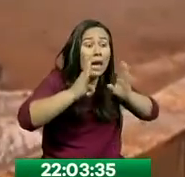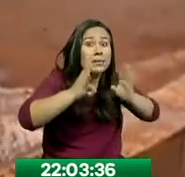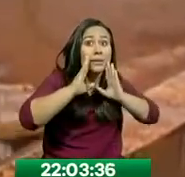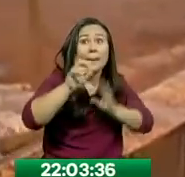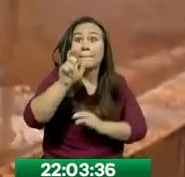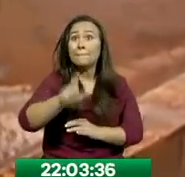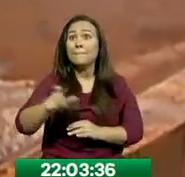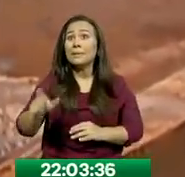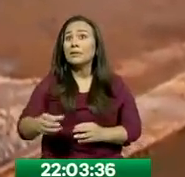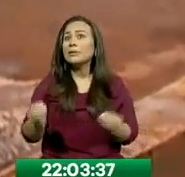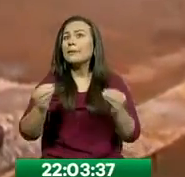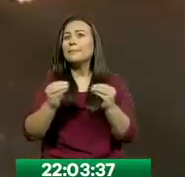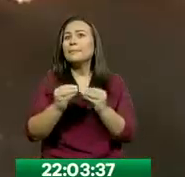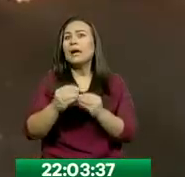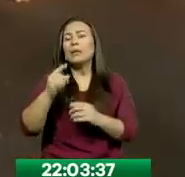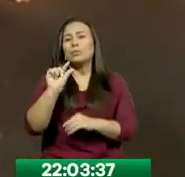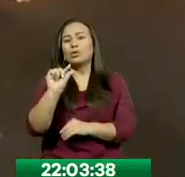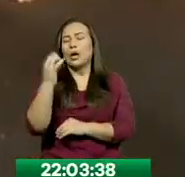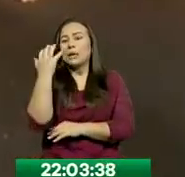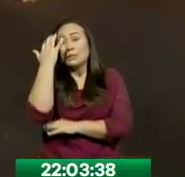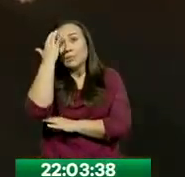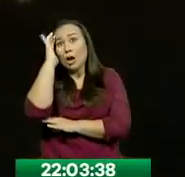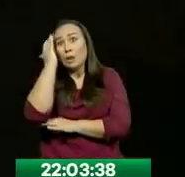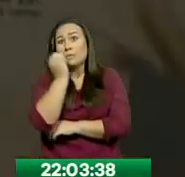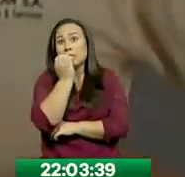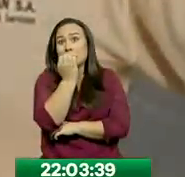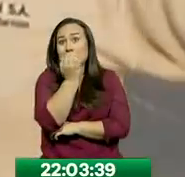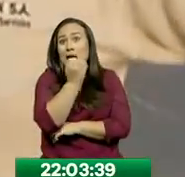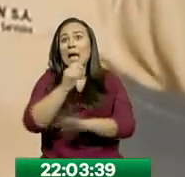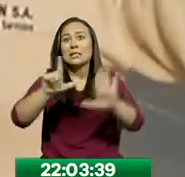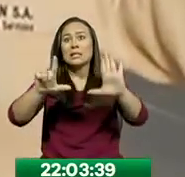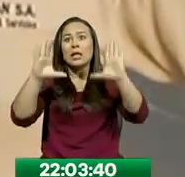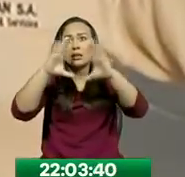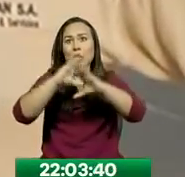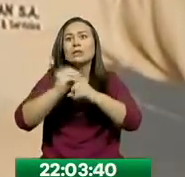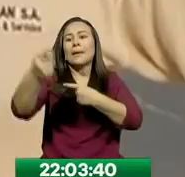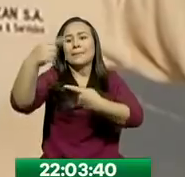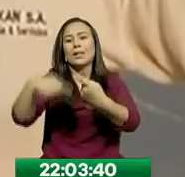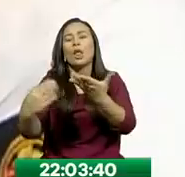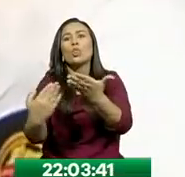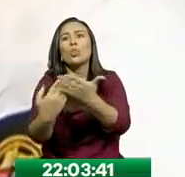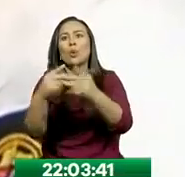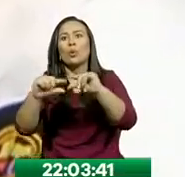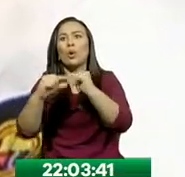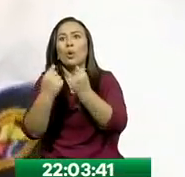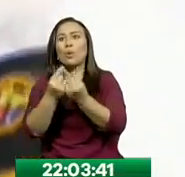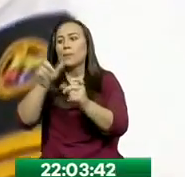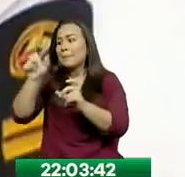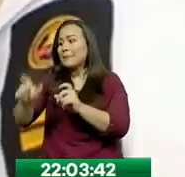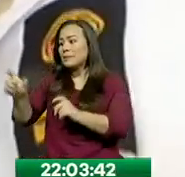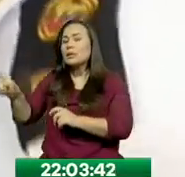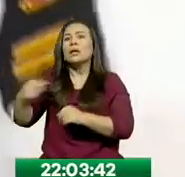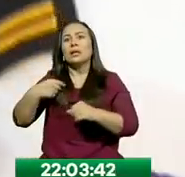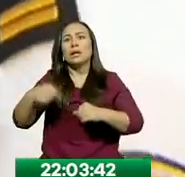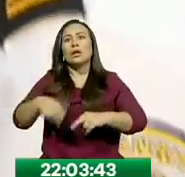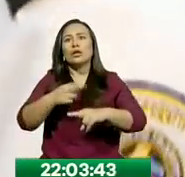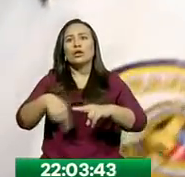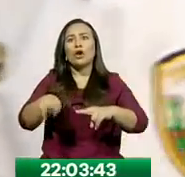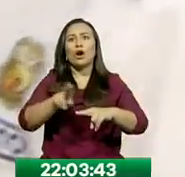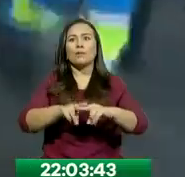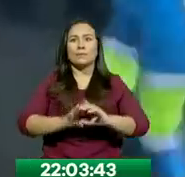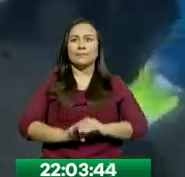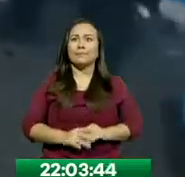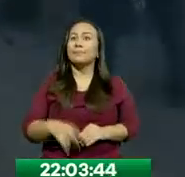un poco, obviamente, pues nervioso, pero ya a las 19 horas viene el nuevo grupo y esto se normaliza. Elementos de la Comisión de Tránsito del